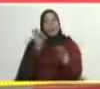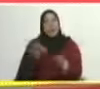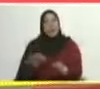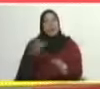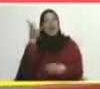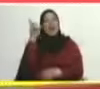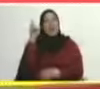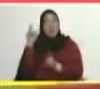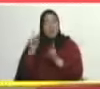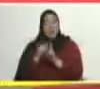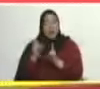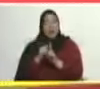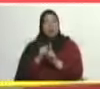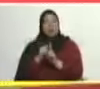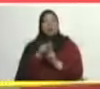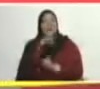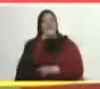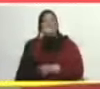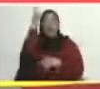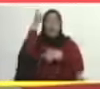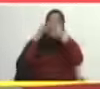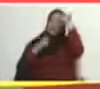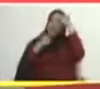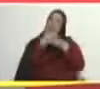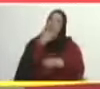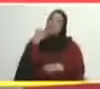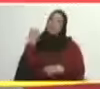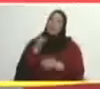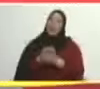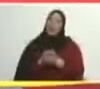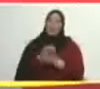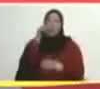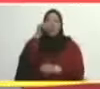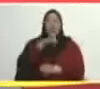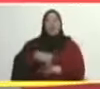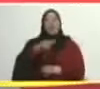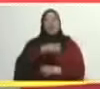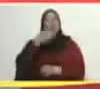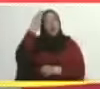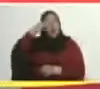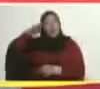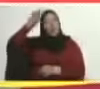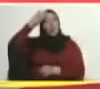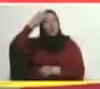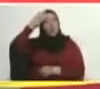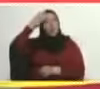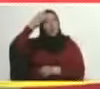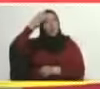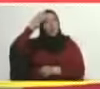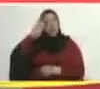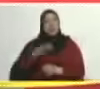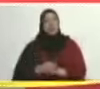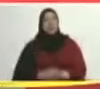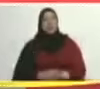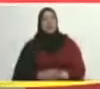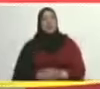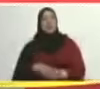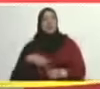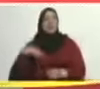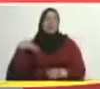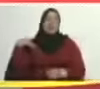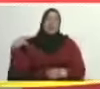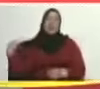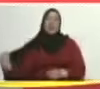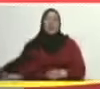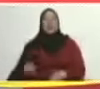palabras, definió a Chávez como el mejor amigo que tuvo el pueblo cubano a lo largo de su historia. Ambos, con sus